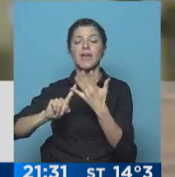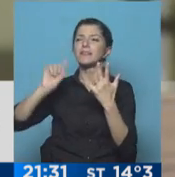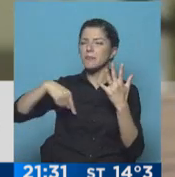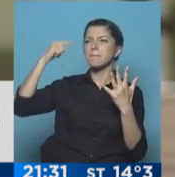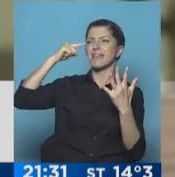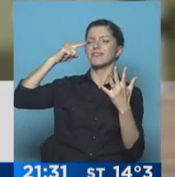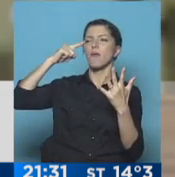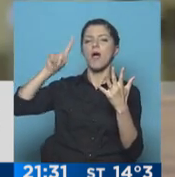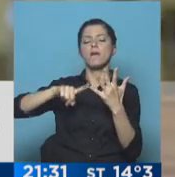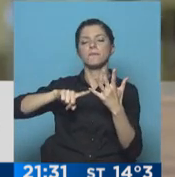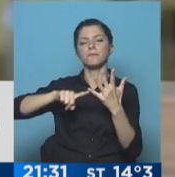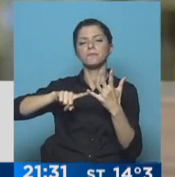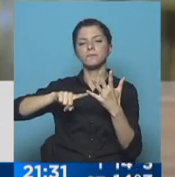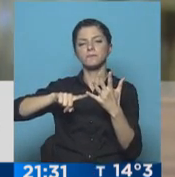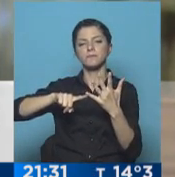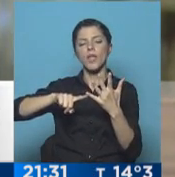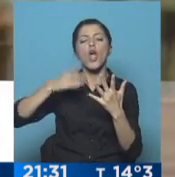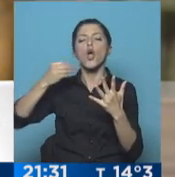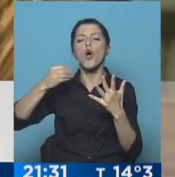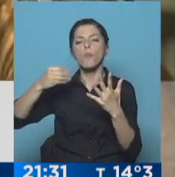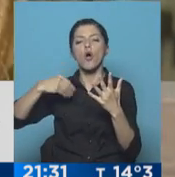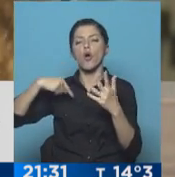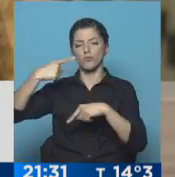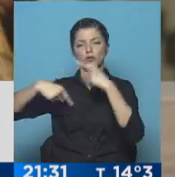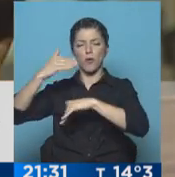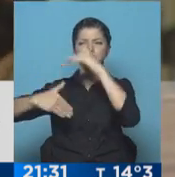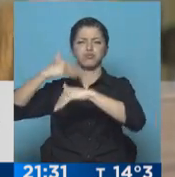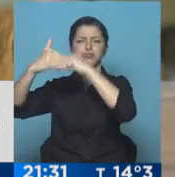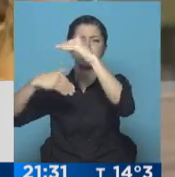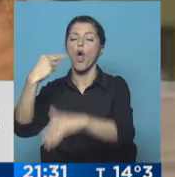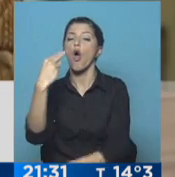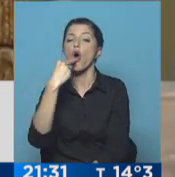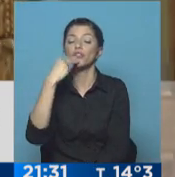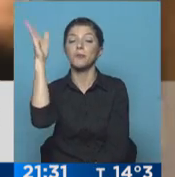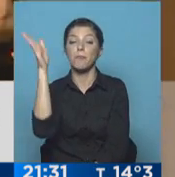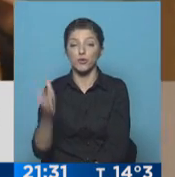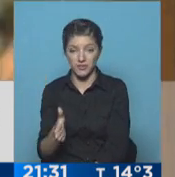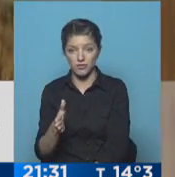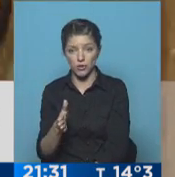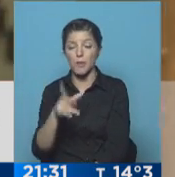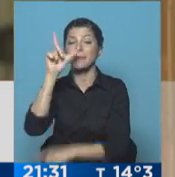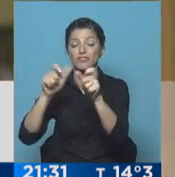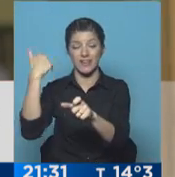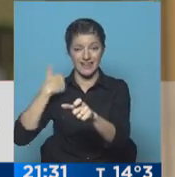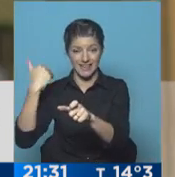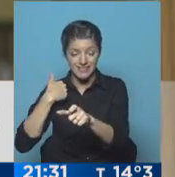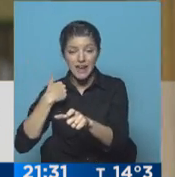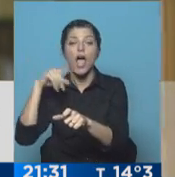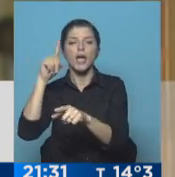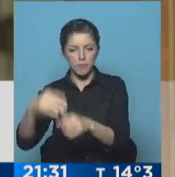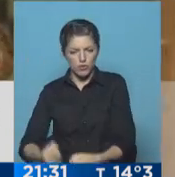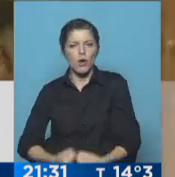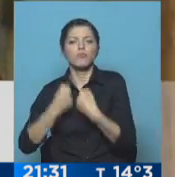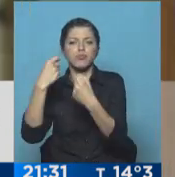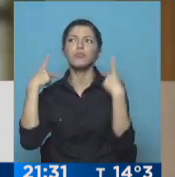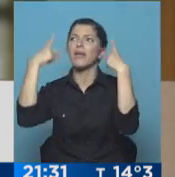pensando también en cómo seguimos creciendo, en ese 11% de argentinos que pudieron salir afuera, en